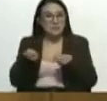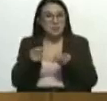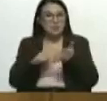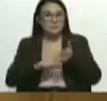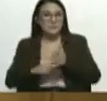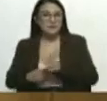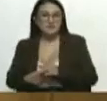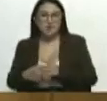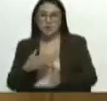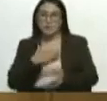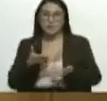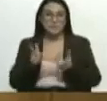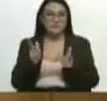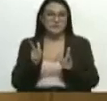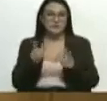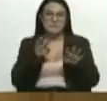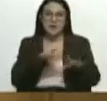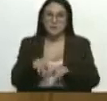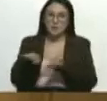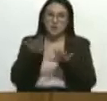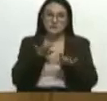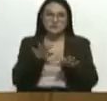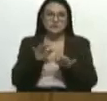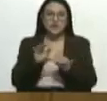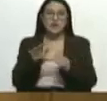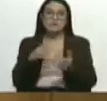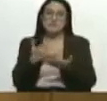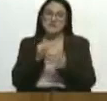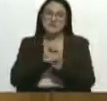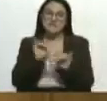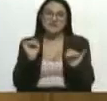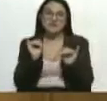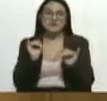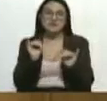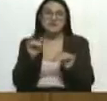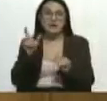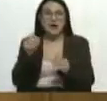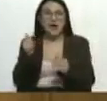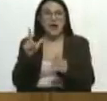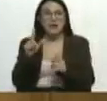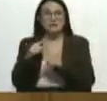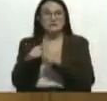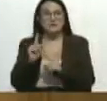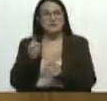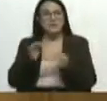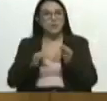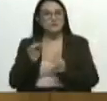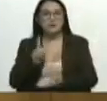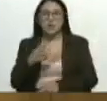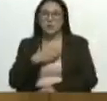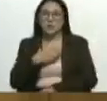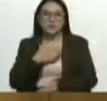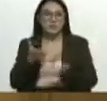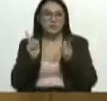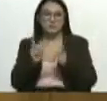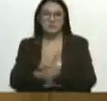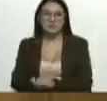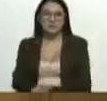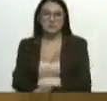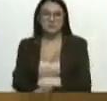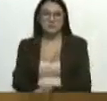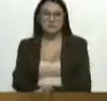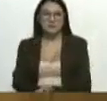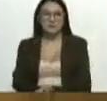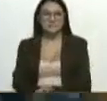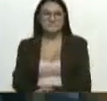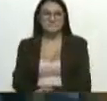presión, la etapa de la manipulación, llegue a su fin y que el caso de Alex Saab llegue a un juicio. No podemos permitirlo.